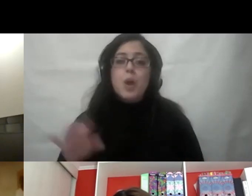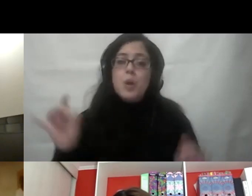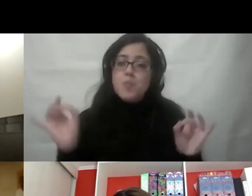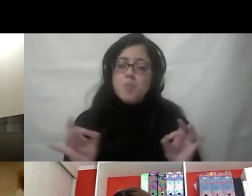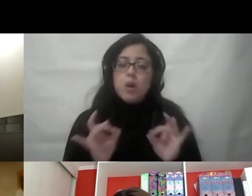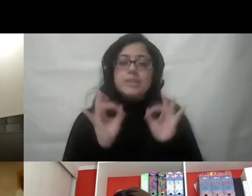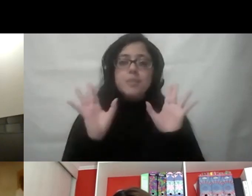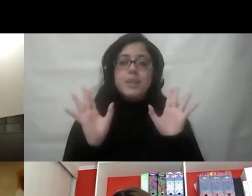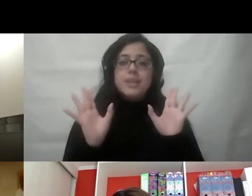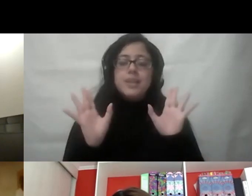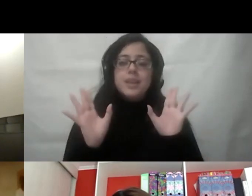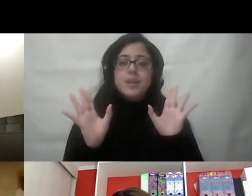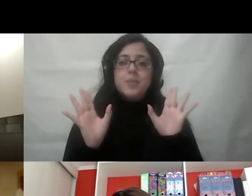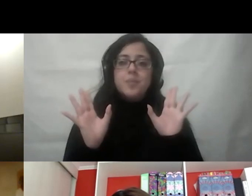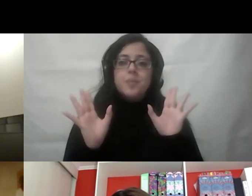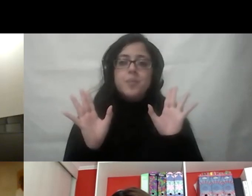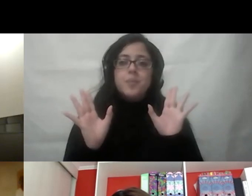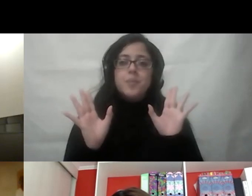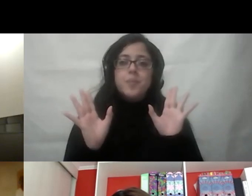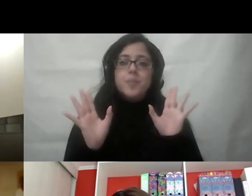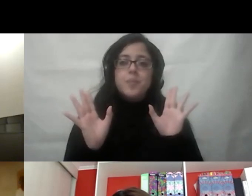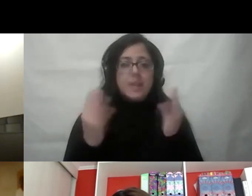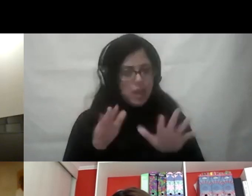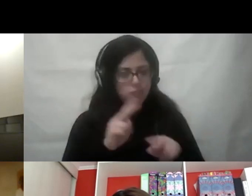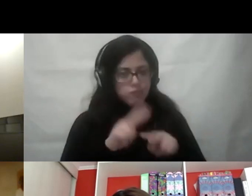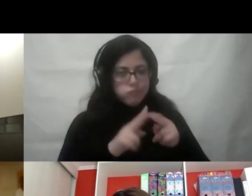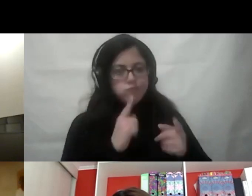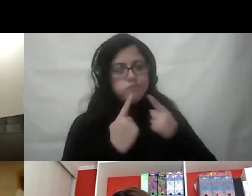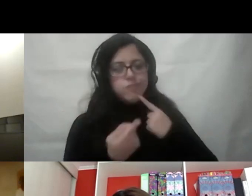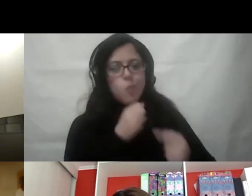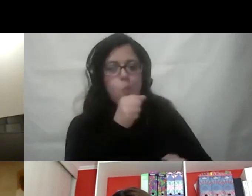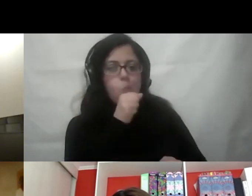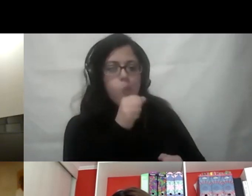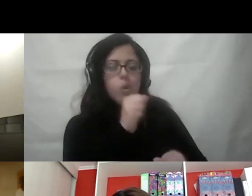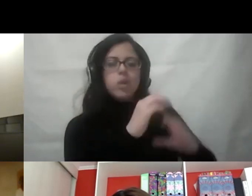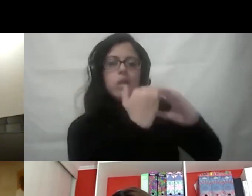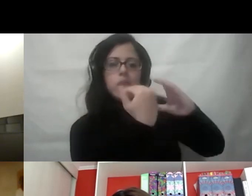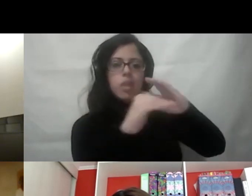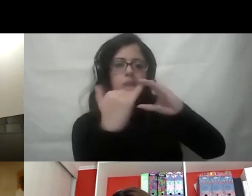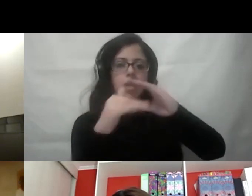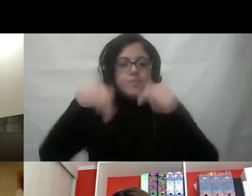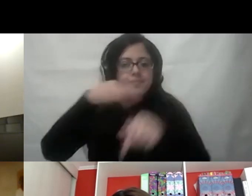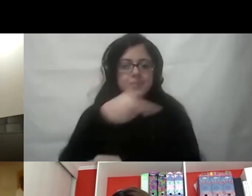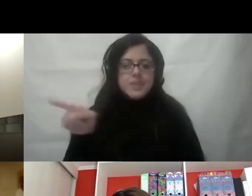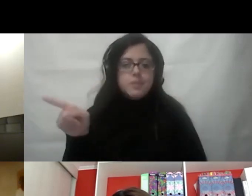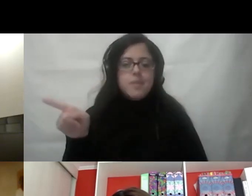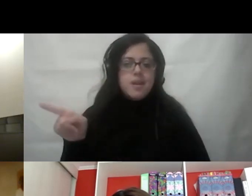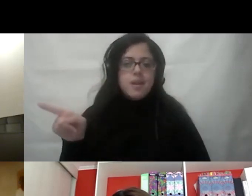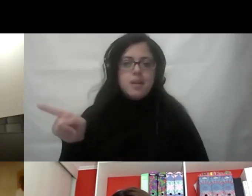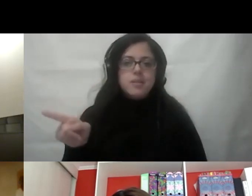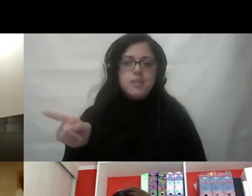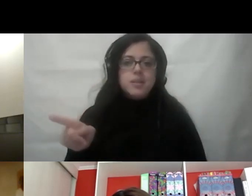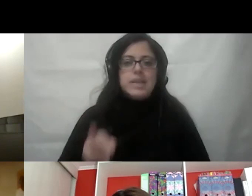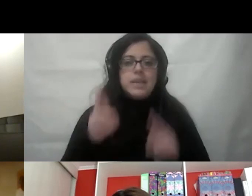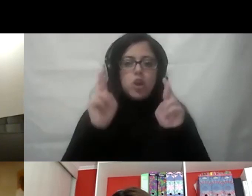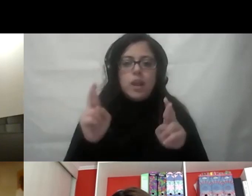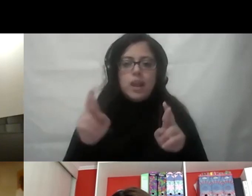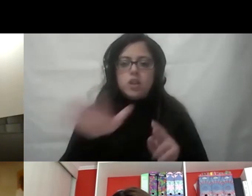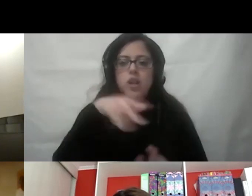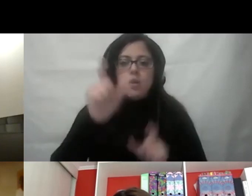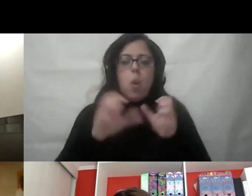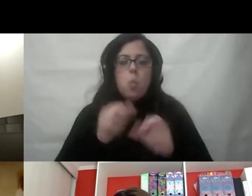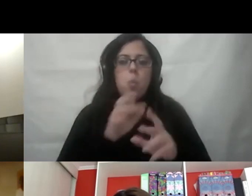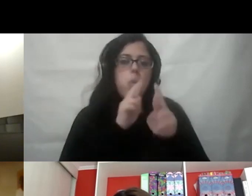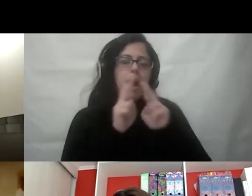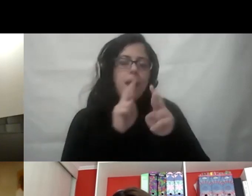un... realizamos una encuesta que les va a llegar esta semana, que esperamos todos puedan responder,